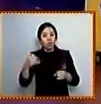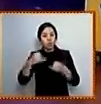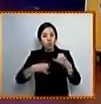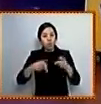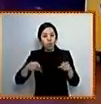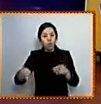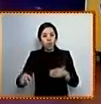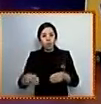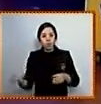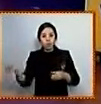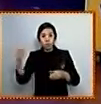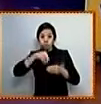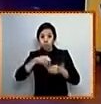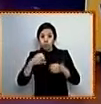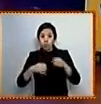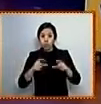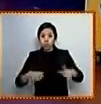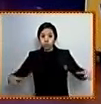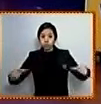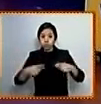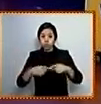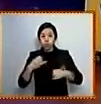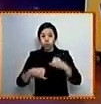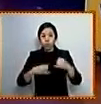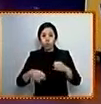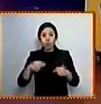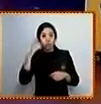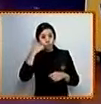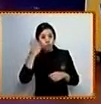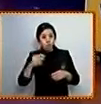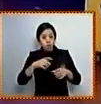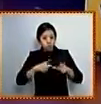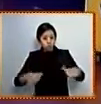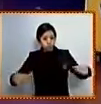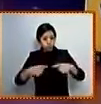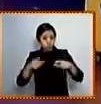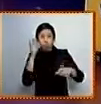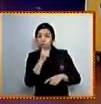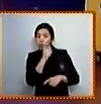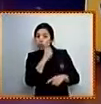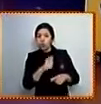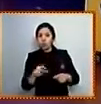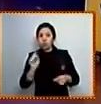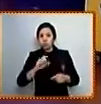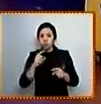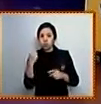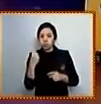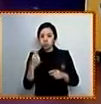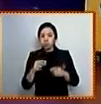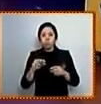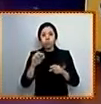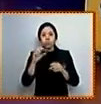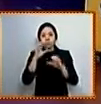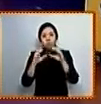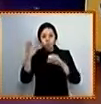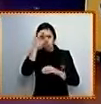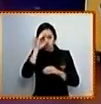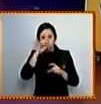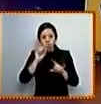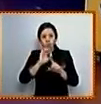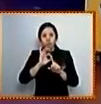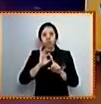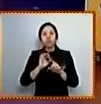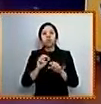de la magia de nuestro sorteo. Amigos, si tú quieres ser parte de esta increíble experiencia, solo debes de escribirnos a nuestras redes sociales o llamar a nuestra